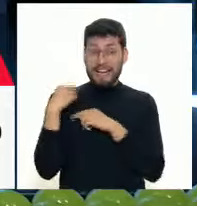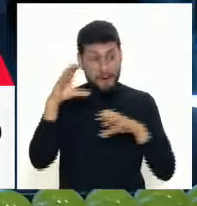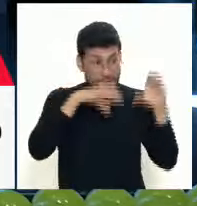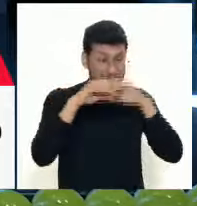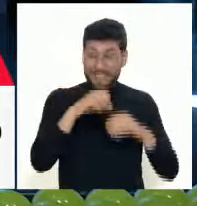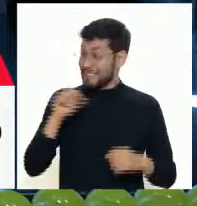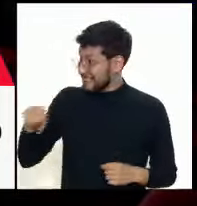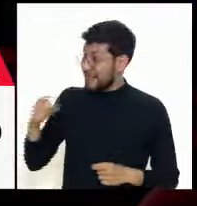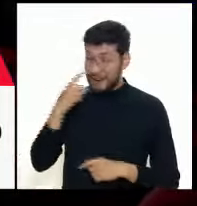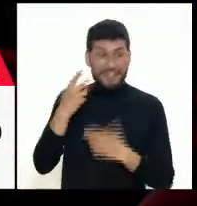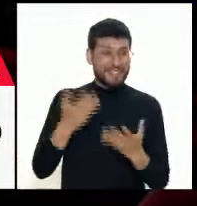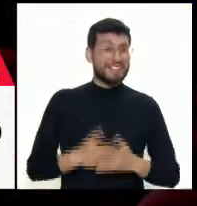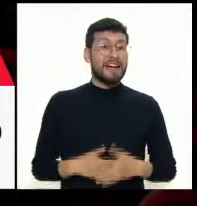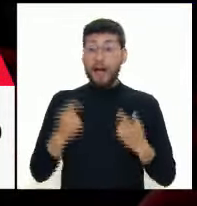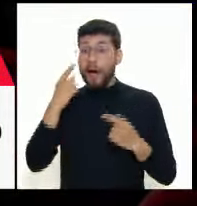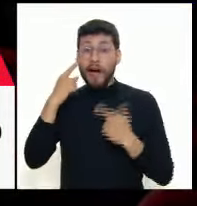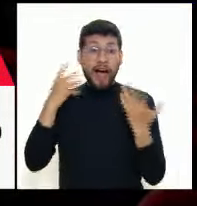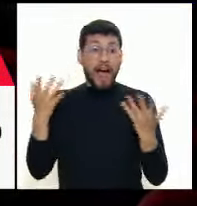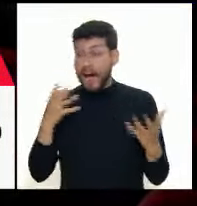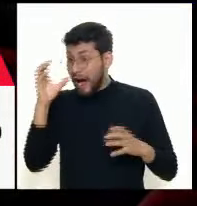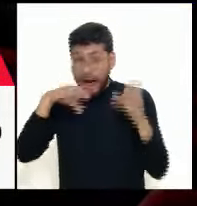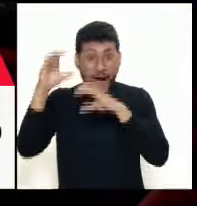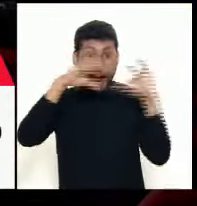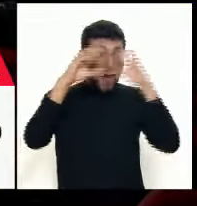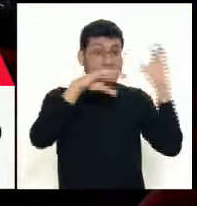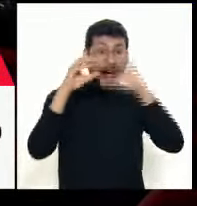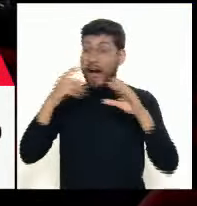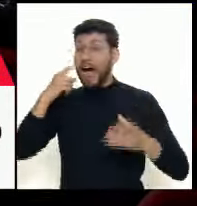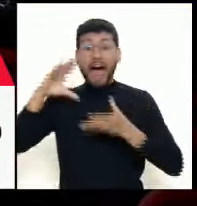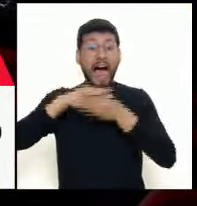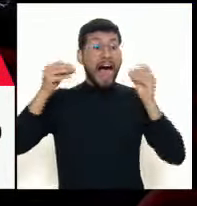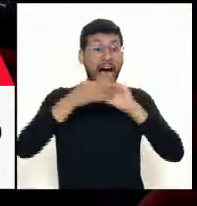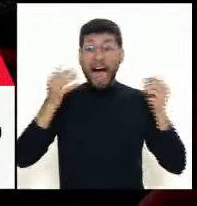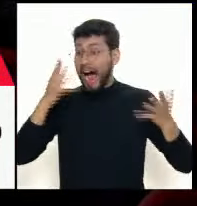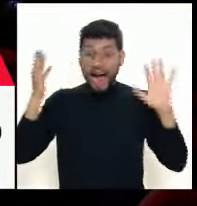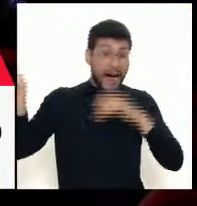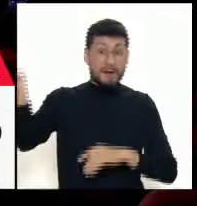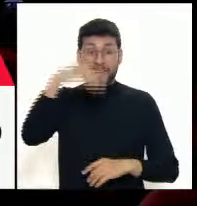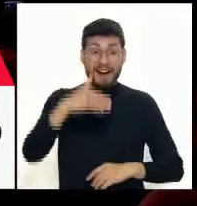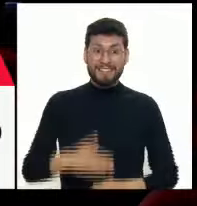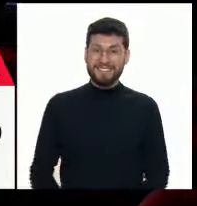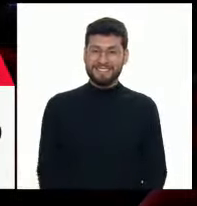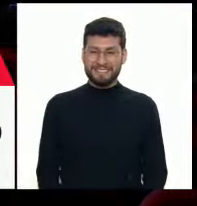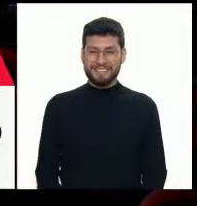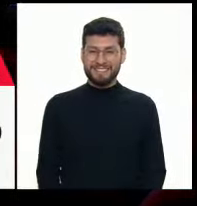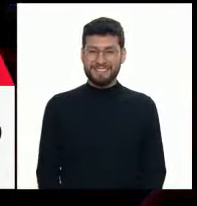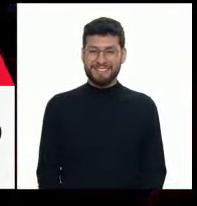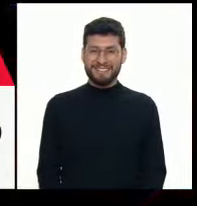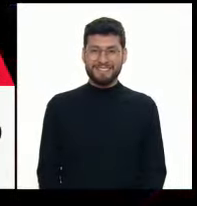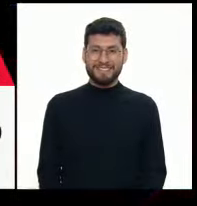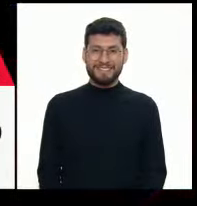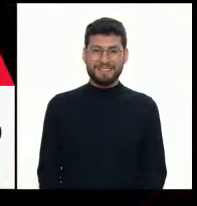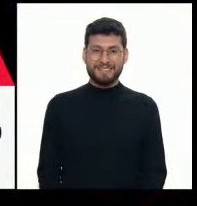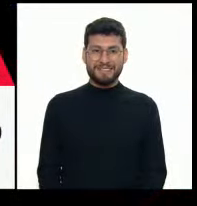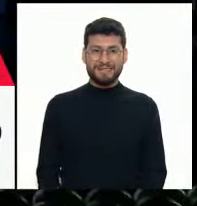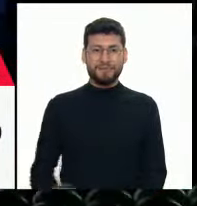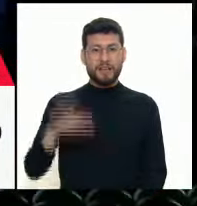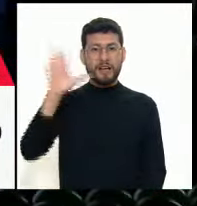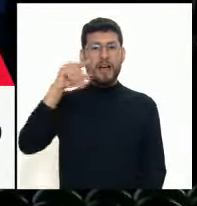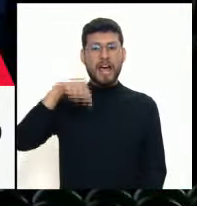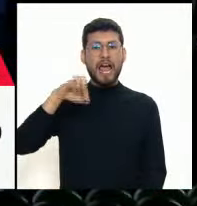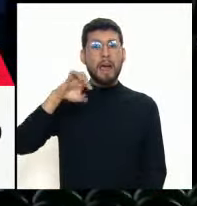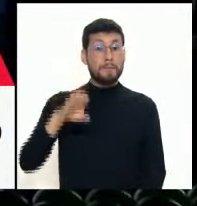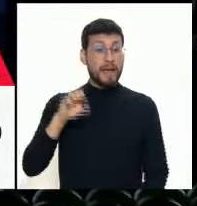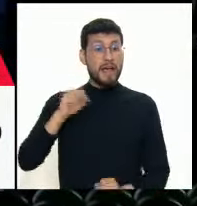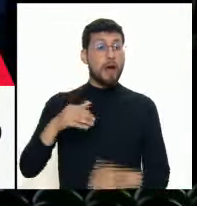conocer? ¡Sí, sí! ¡Vamos a conocerlos! ¡Vamos a conocerlos! ¡Vamos a conocer la historia! ¡Vamos! Hola, somos Canal IP